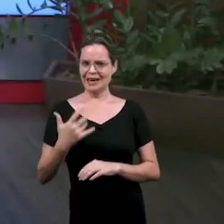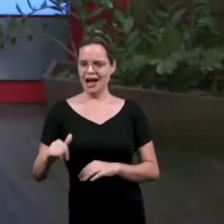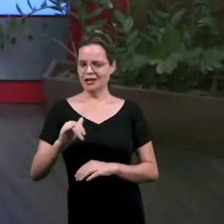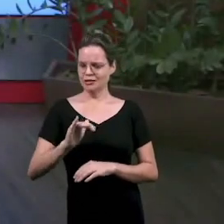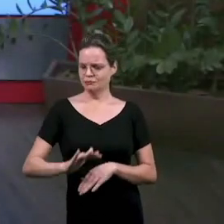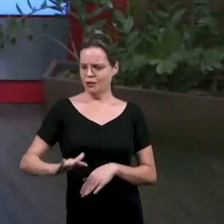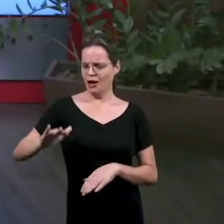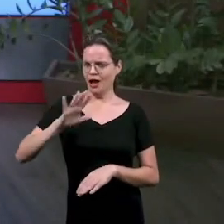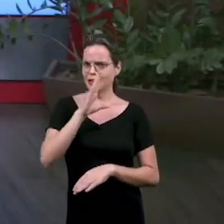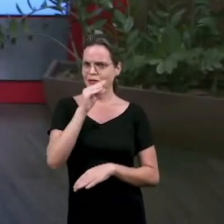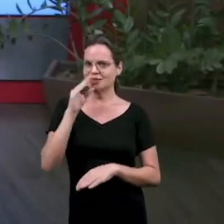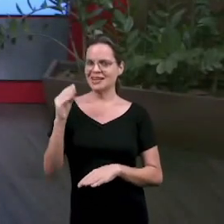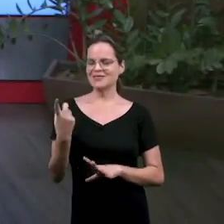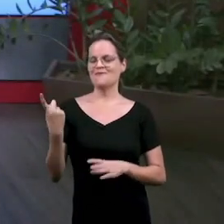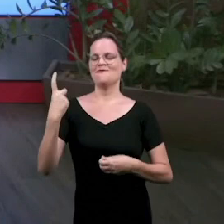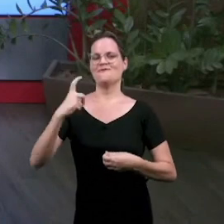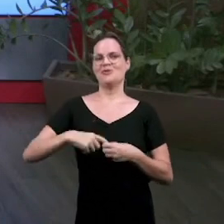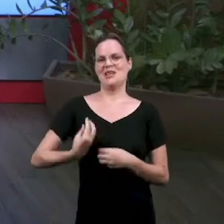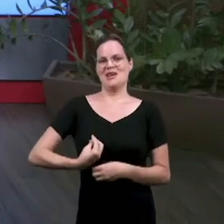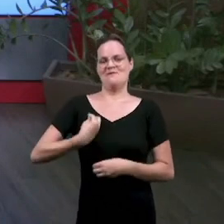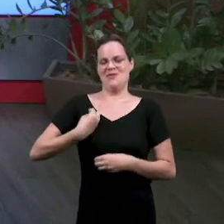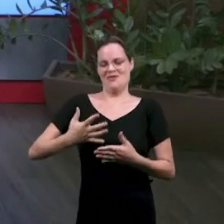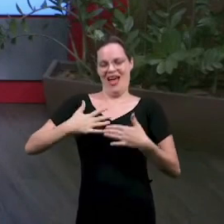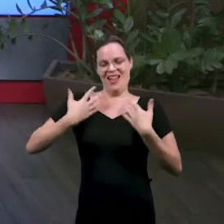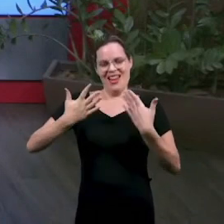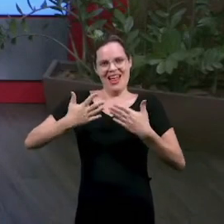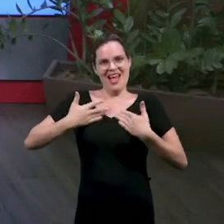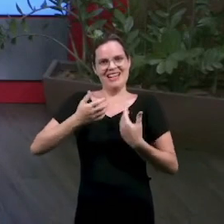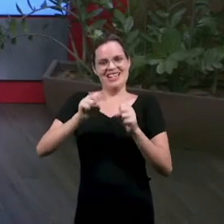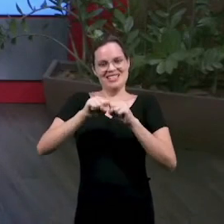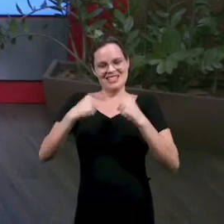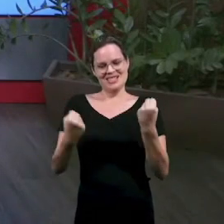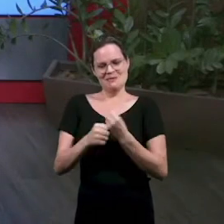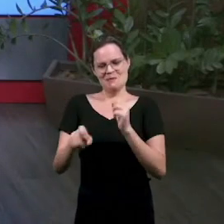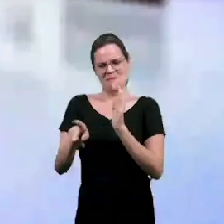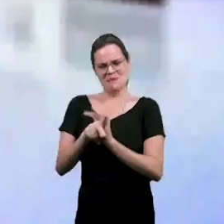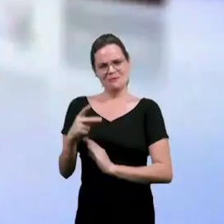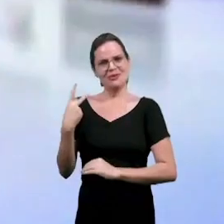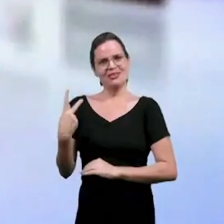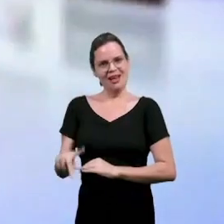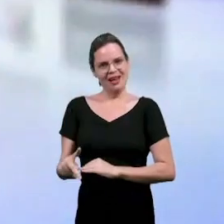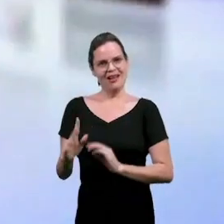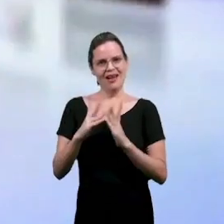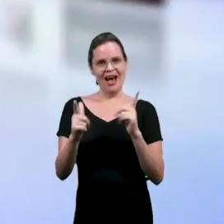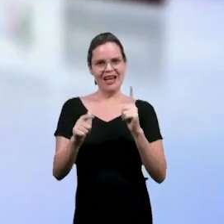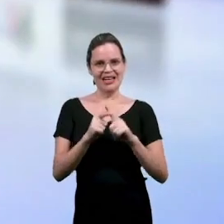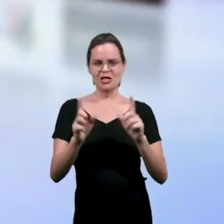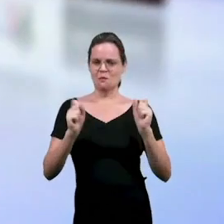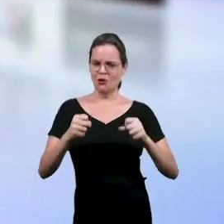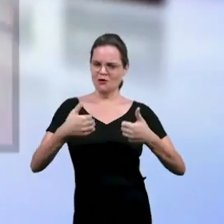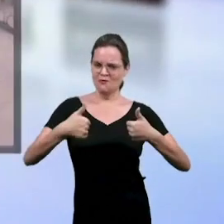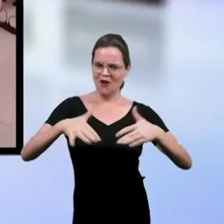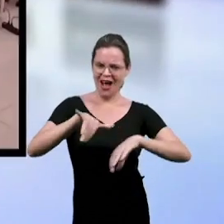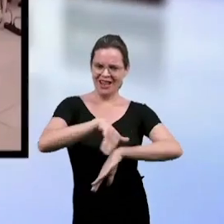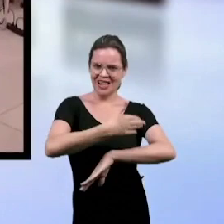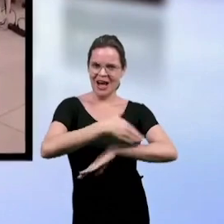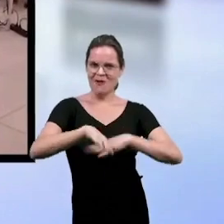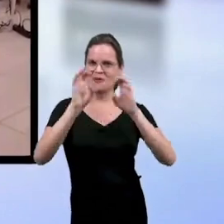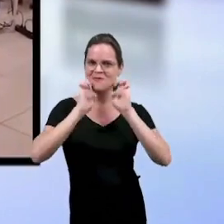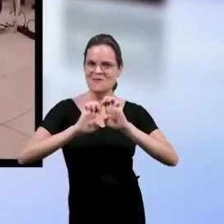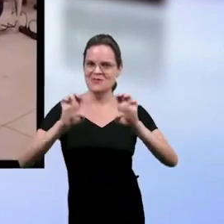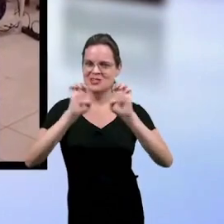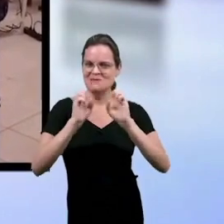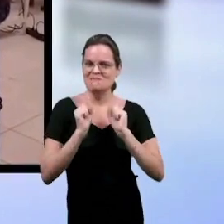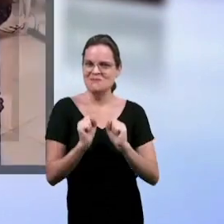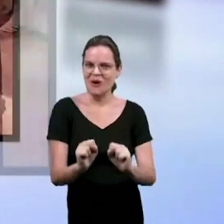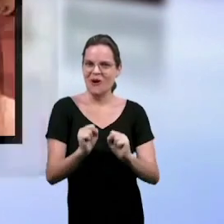En octubre, los niños intermedios y adolescentes volvieron a vivir la alegría del seminario. Las iglesias volvieron a